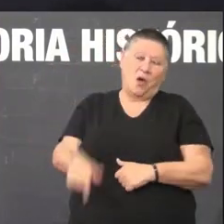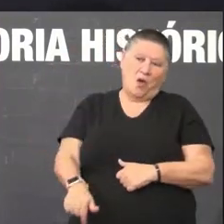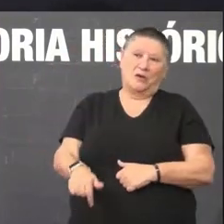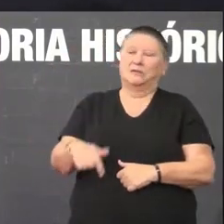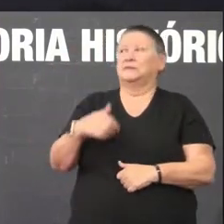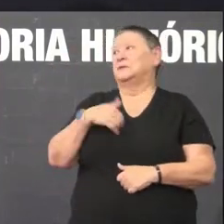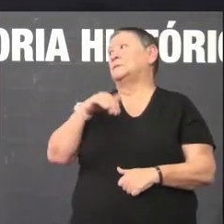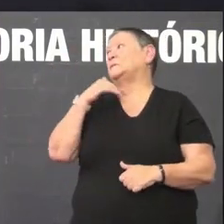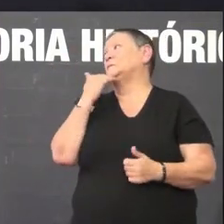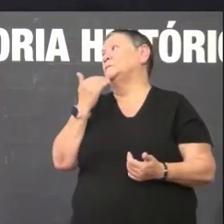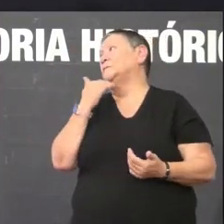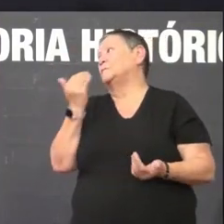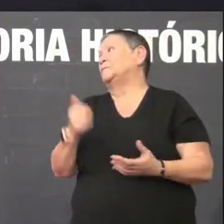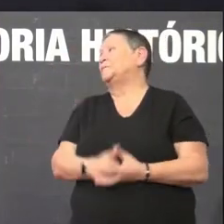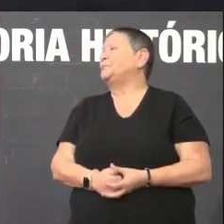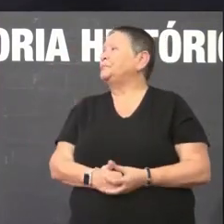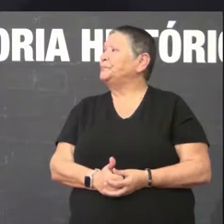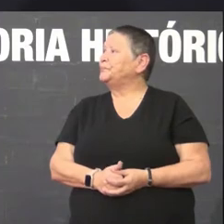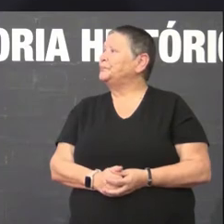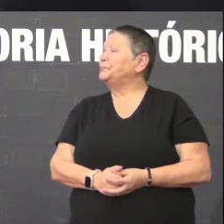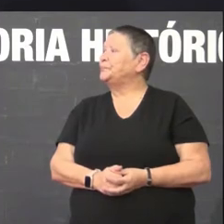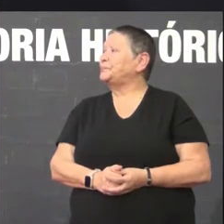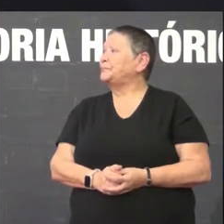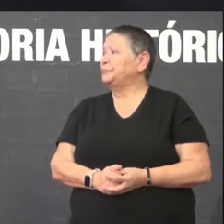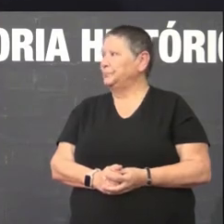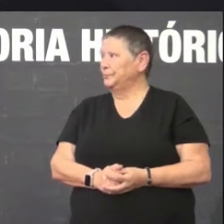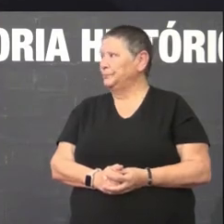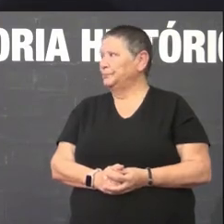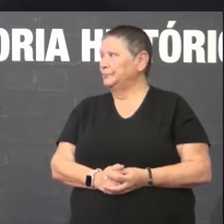ojalá podamos seguir así.